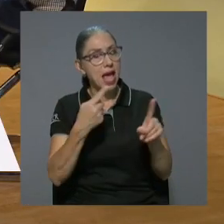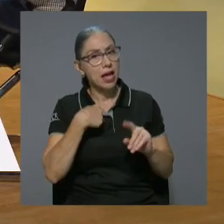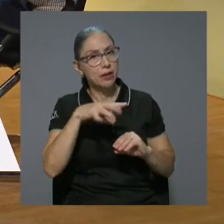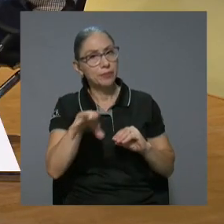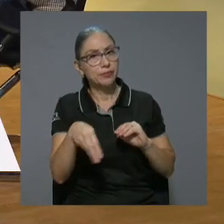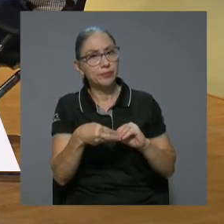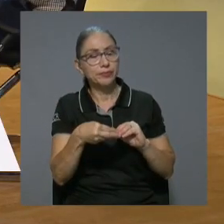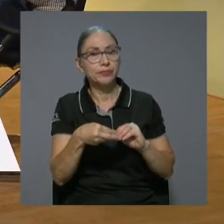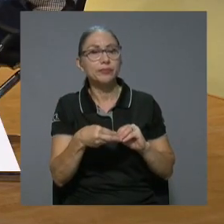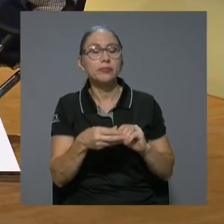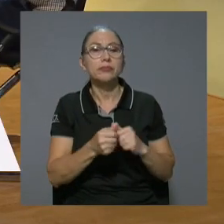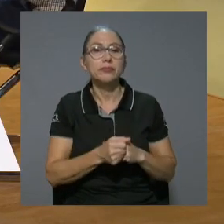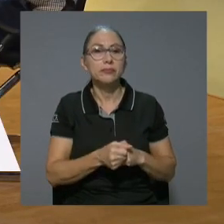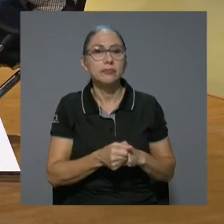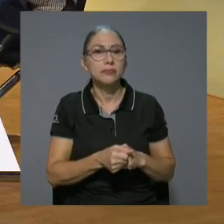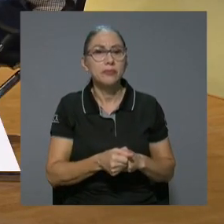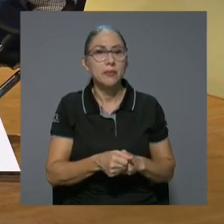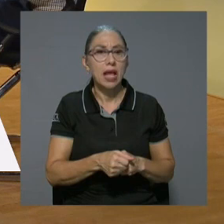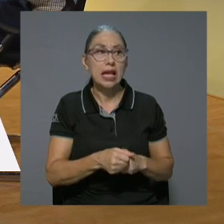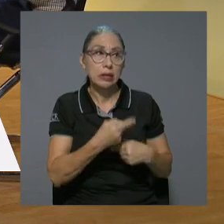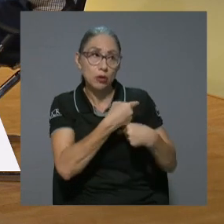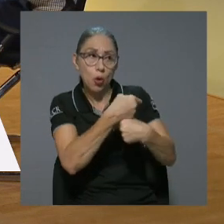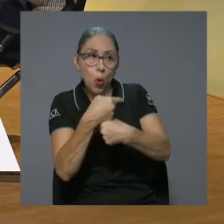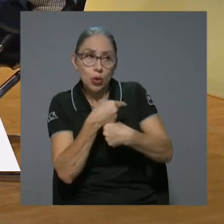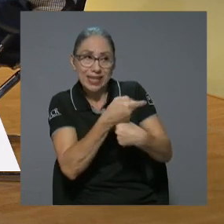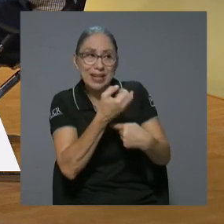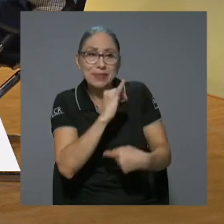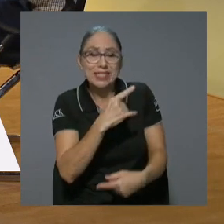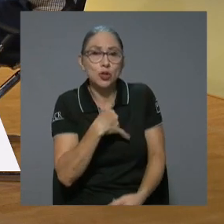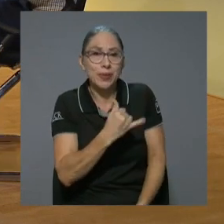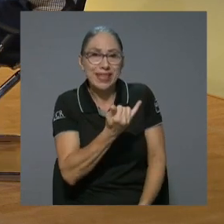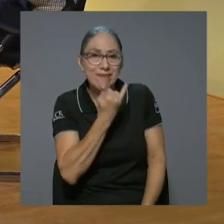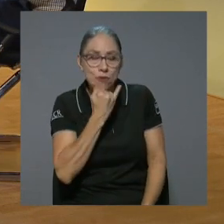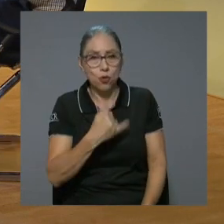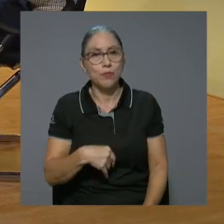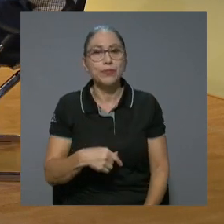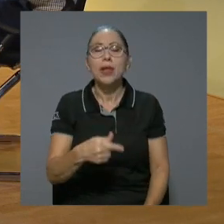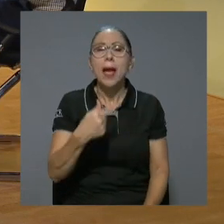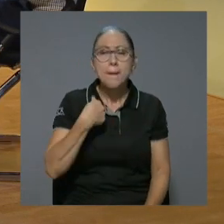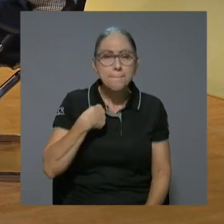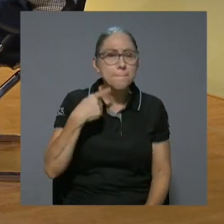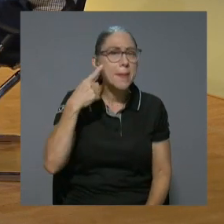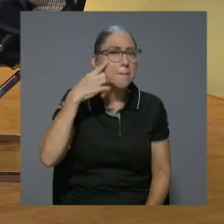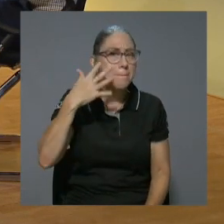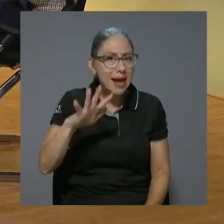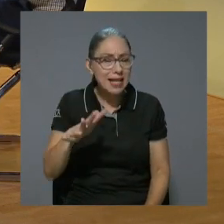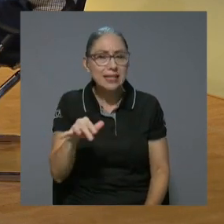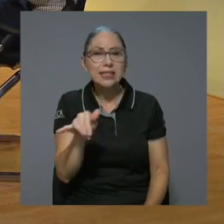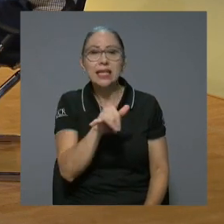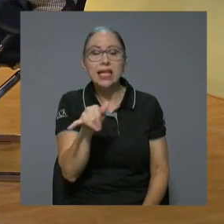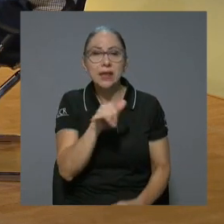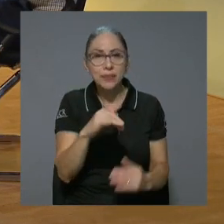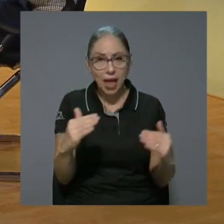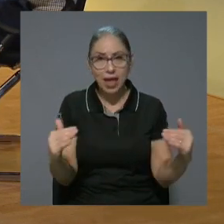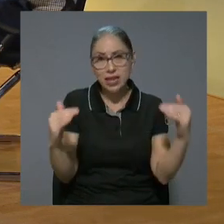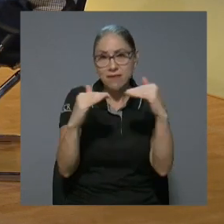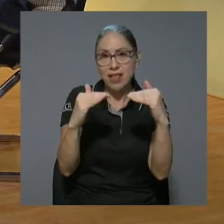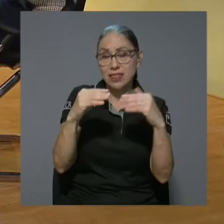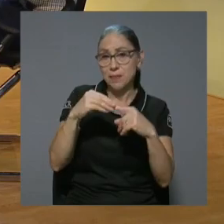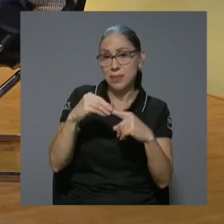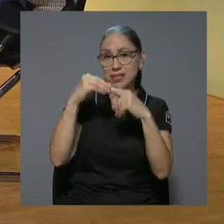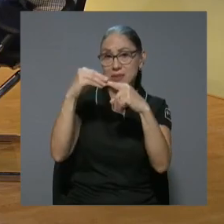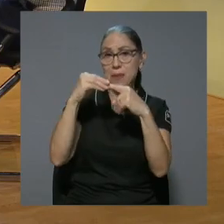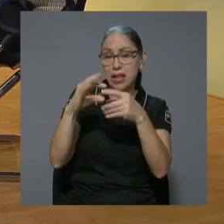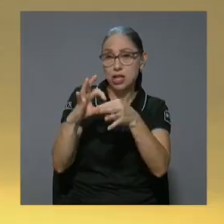página. Me parece, y corrígeme por favor si me equivoco, me parece que tanto a nivel de nuestro principal